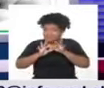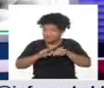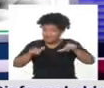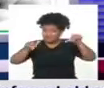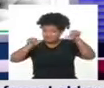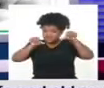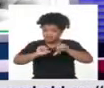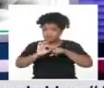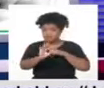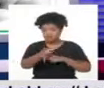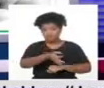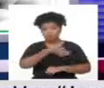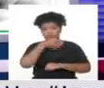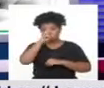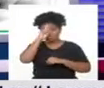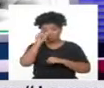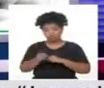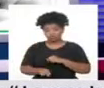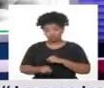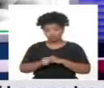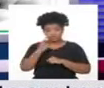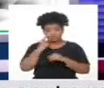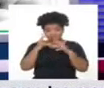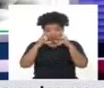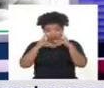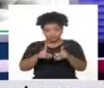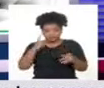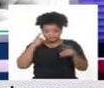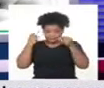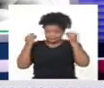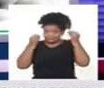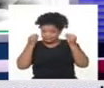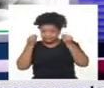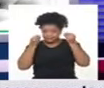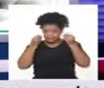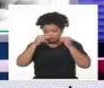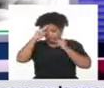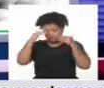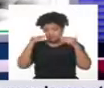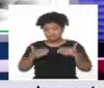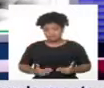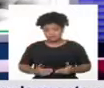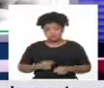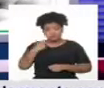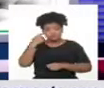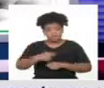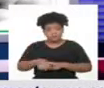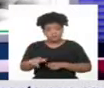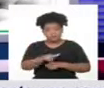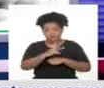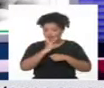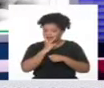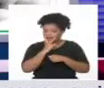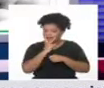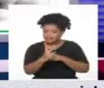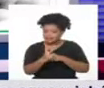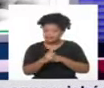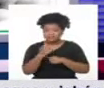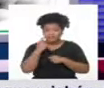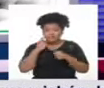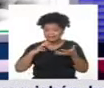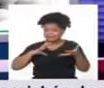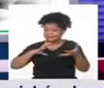el experto. Son cifras muy preocupantes para el Sistema Nacional de Salud, que deben también denotar la complejidad de la